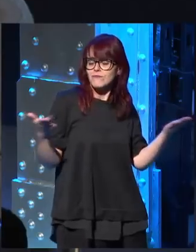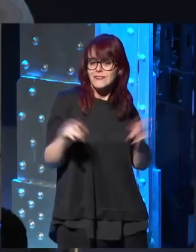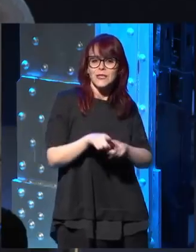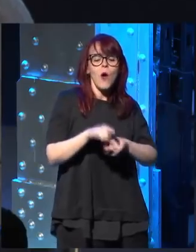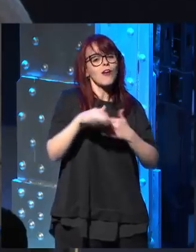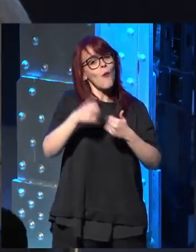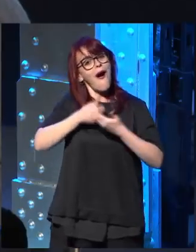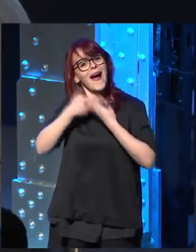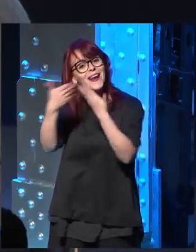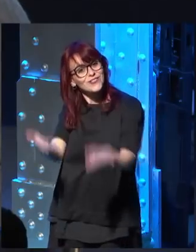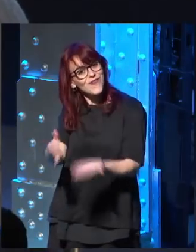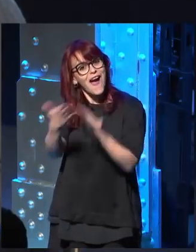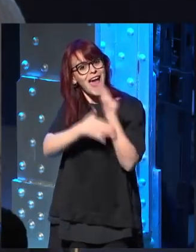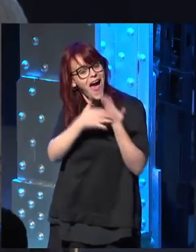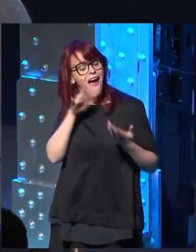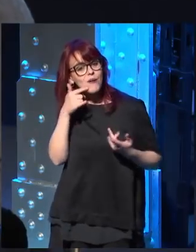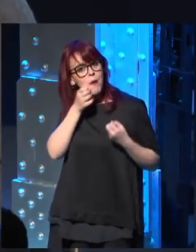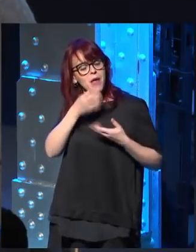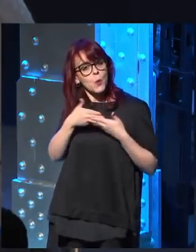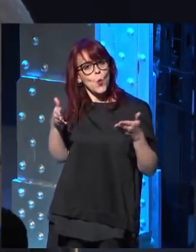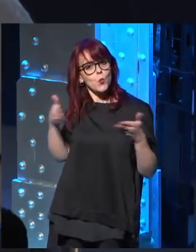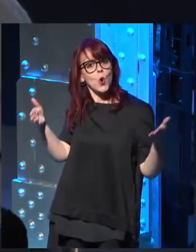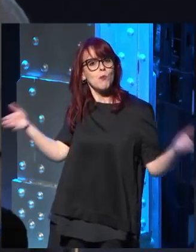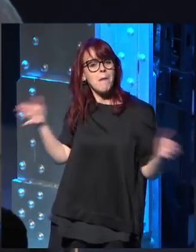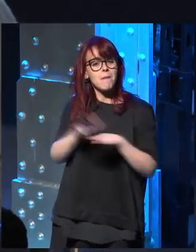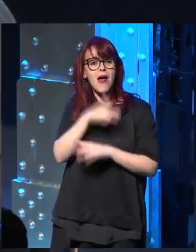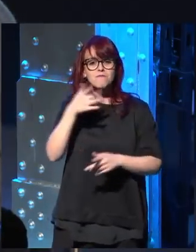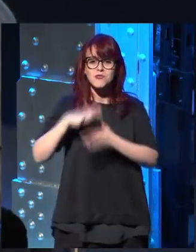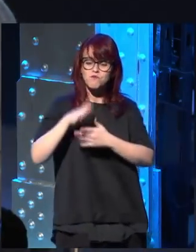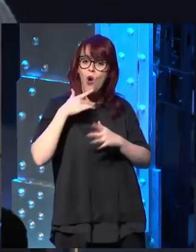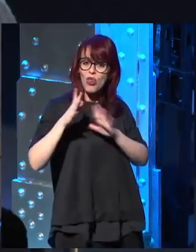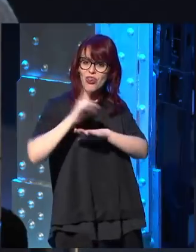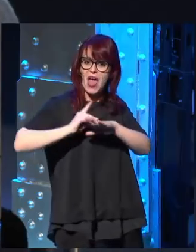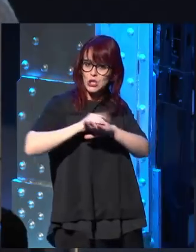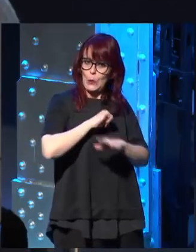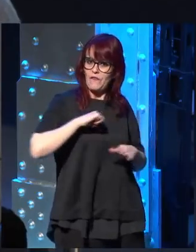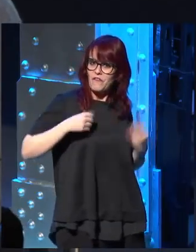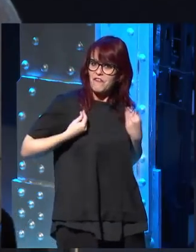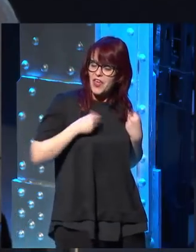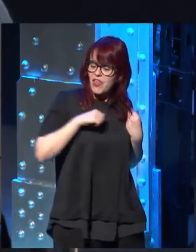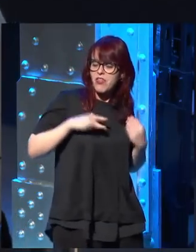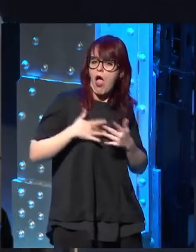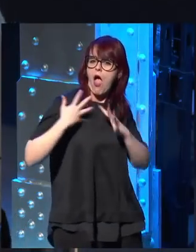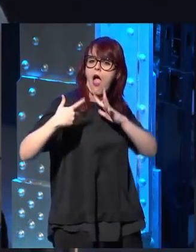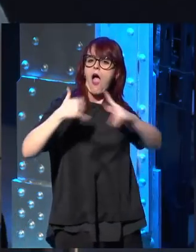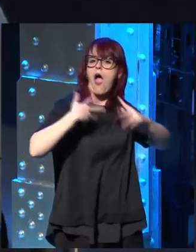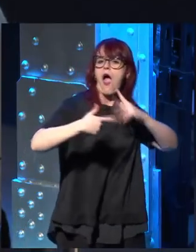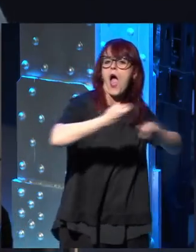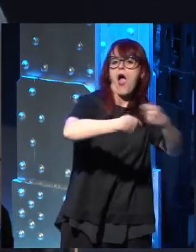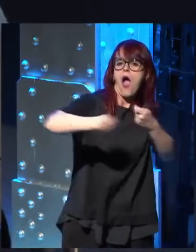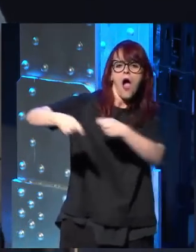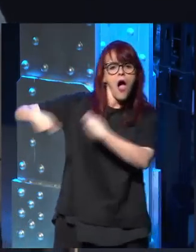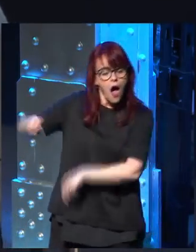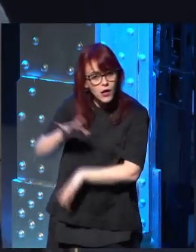con generosidad y con cariño, ¿no? Para que ellos comercien con tu intimidad de la manera más salvaje,